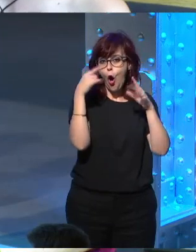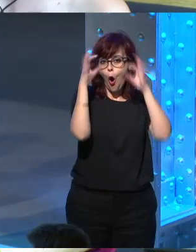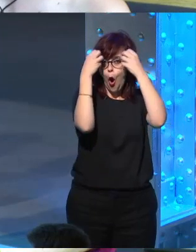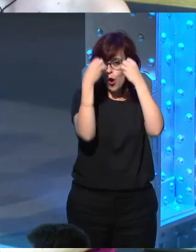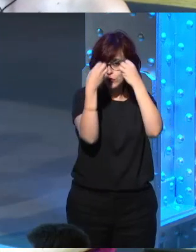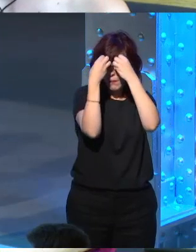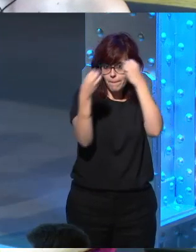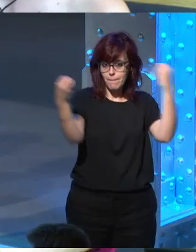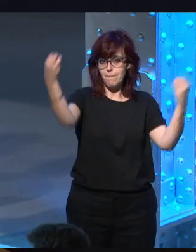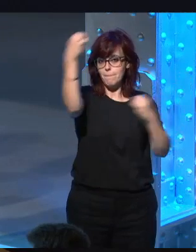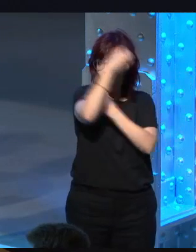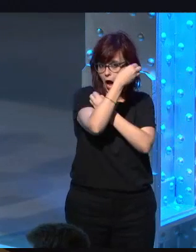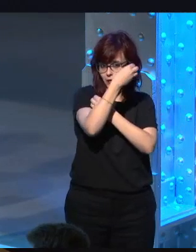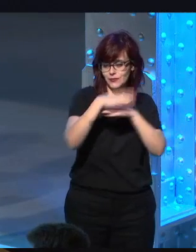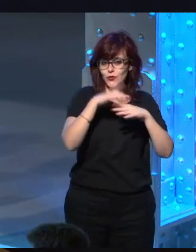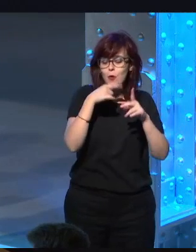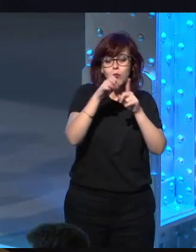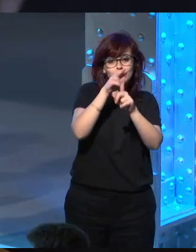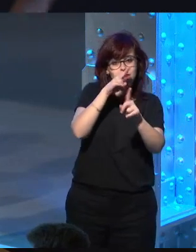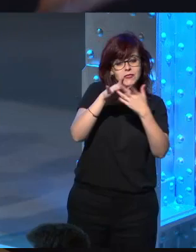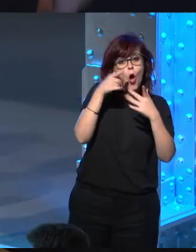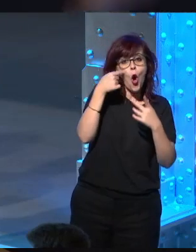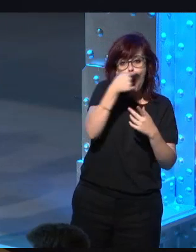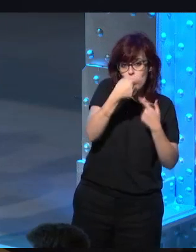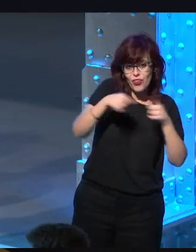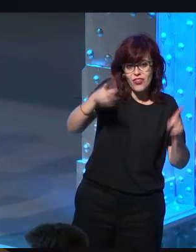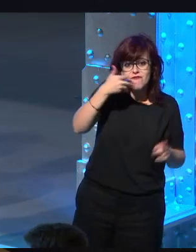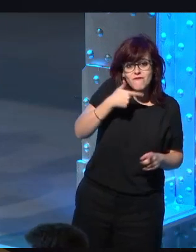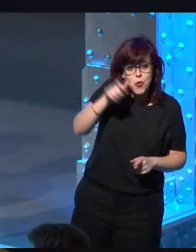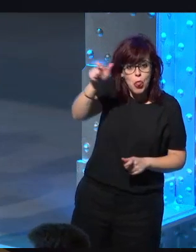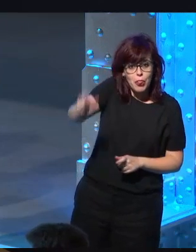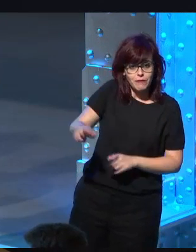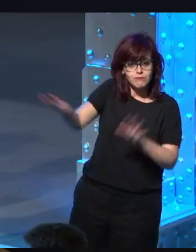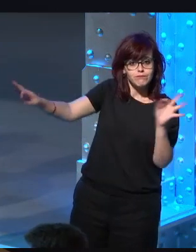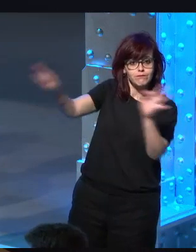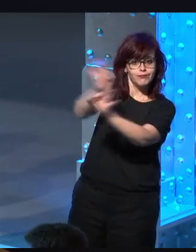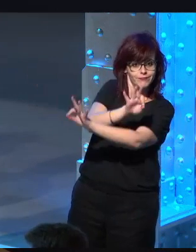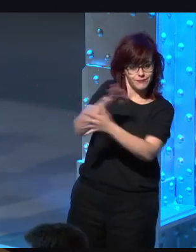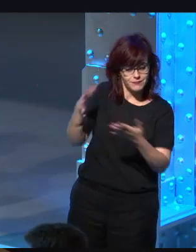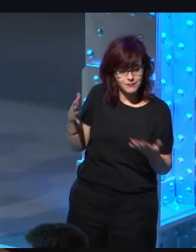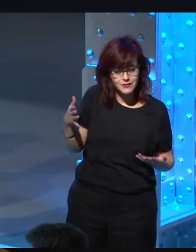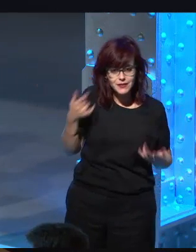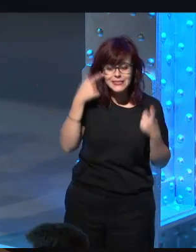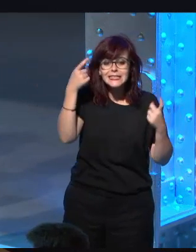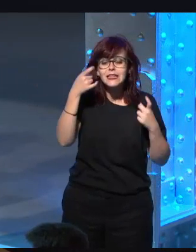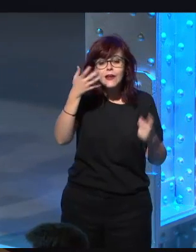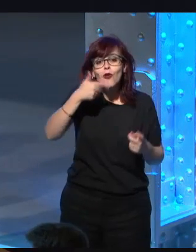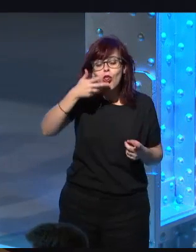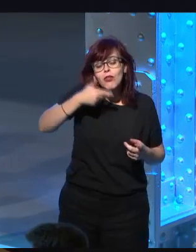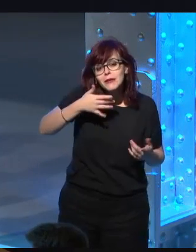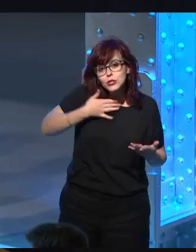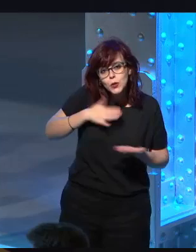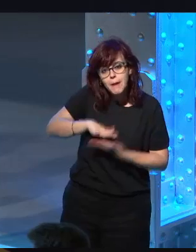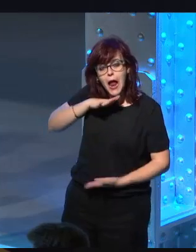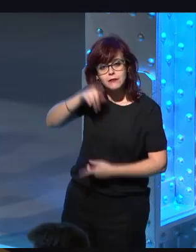intentar verlo con otra perspectiva, con la perspectiva de otra persona, ¿no? Y además que el conocimiento pues esté pensado